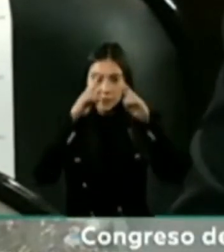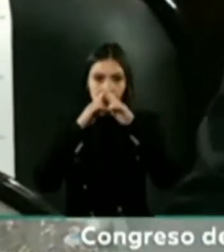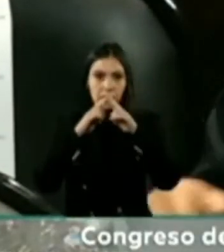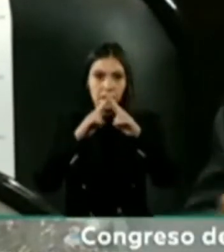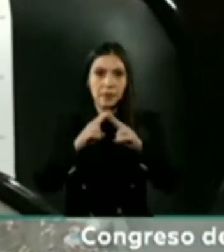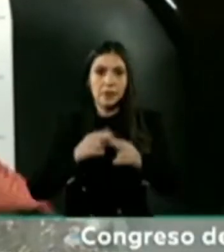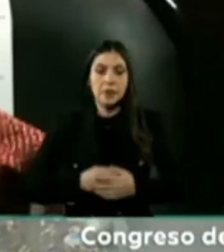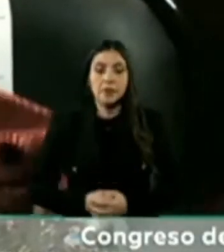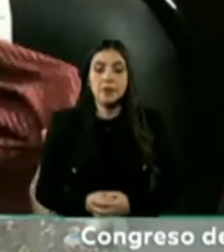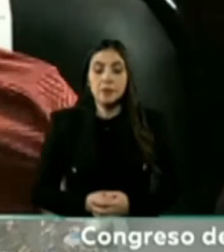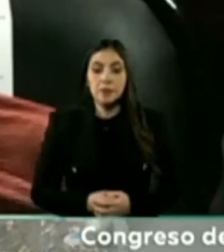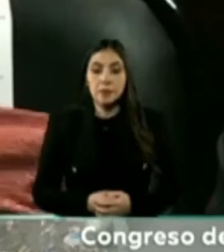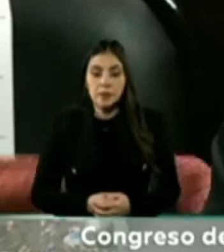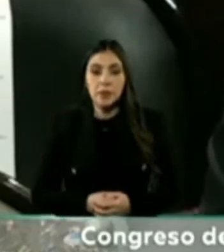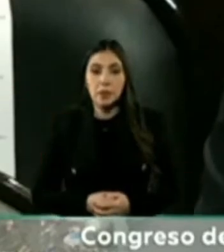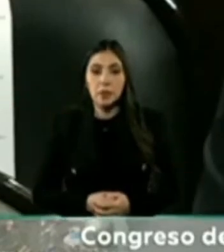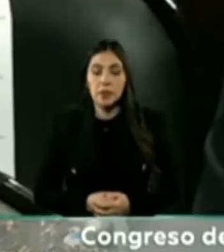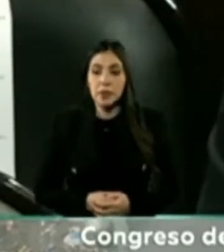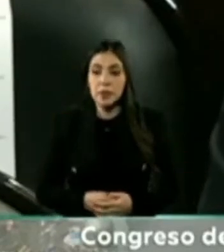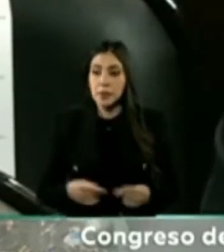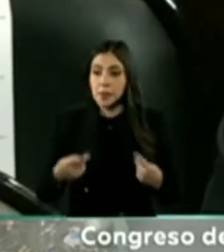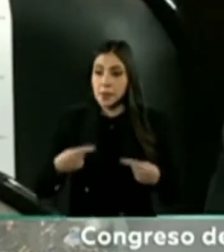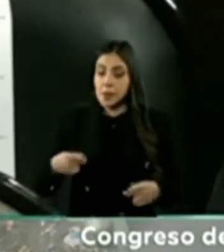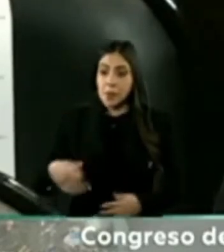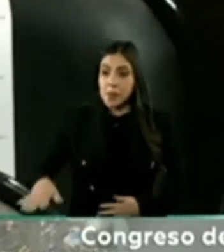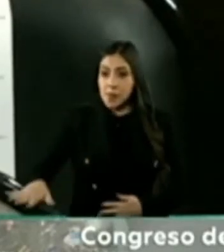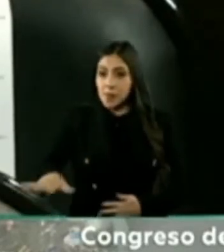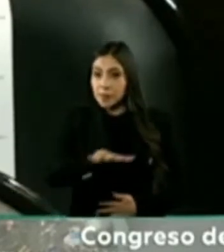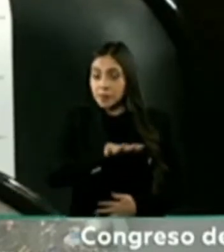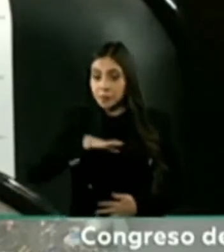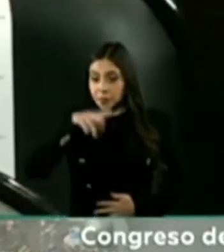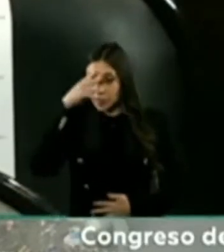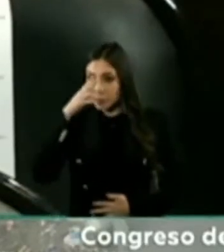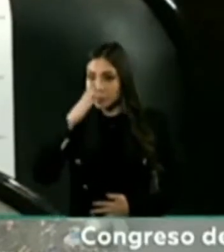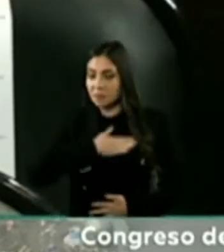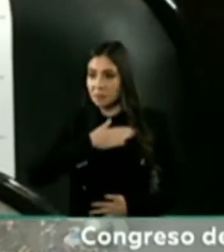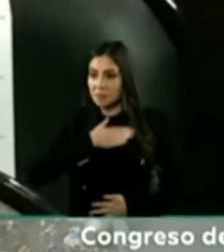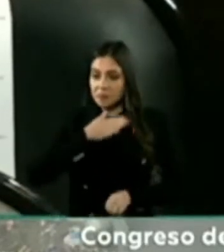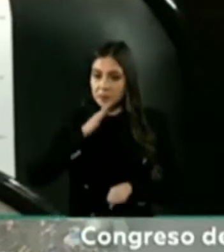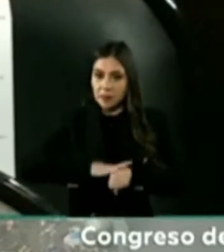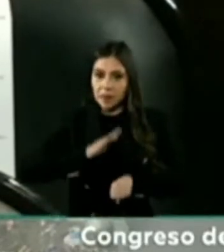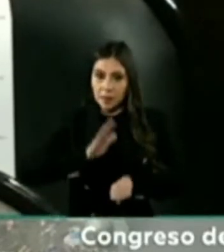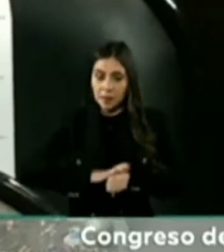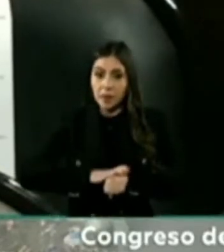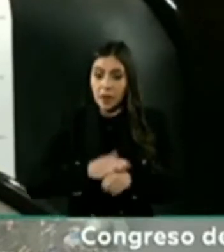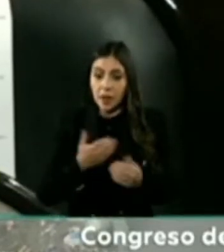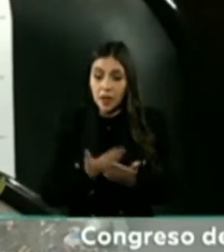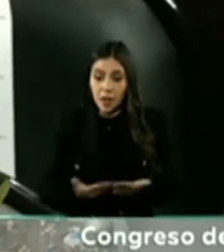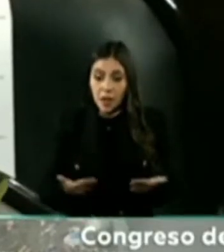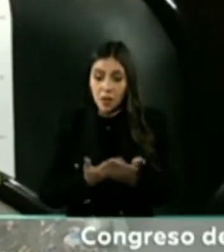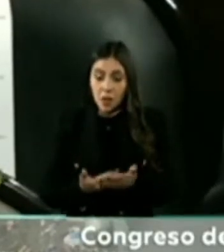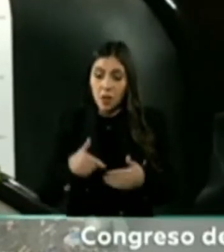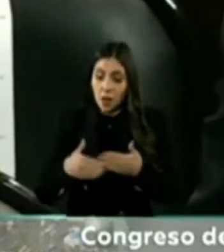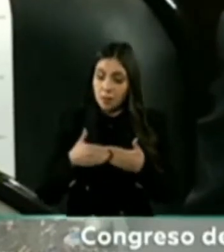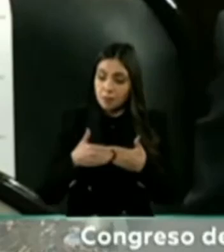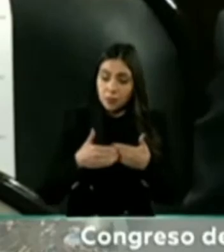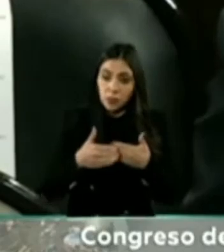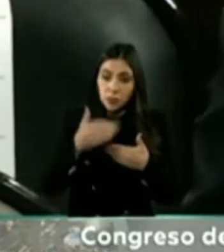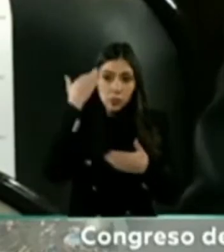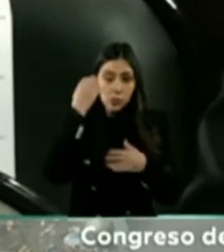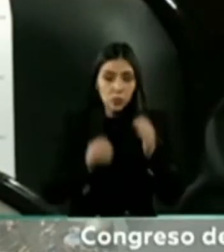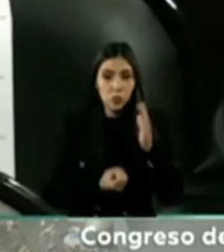Ningún presidente llegó con todo, ni siquiera López Obrador, así que llega con Paco, todo eso. Te oigo, Toño. Te